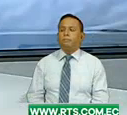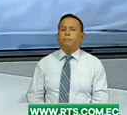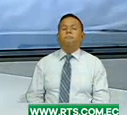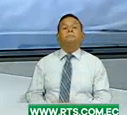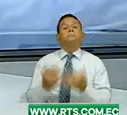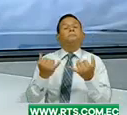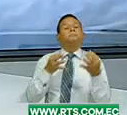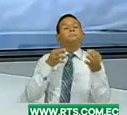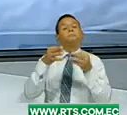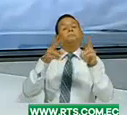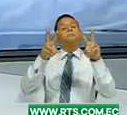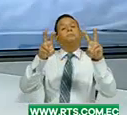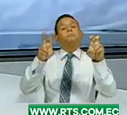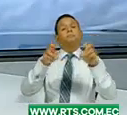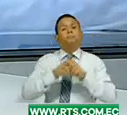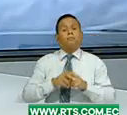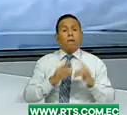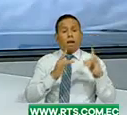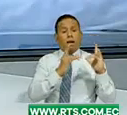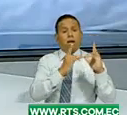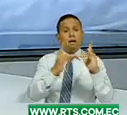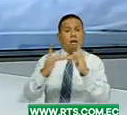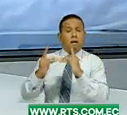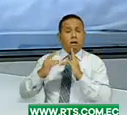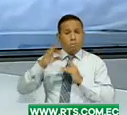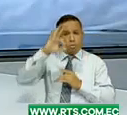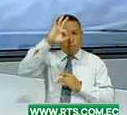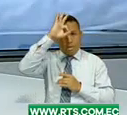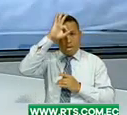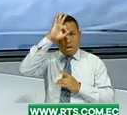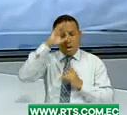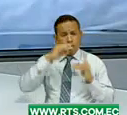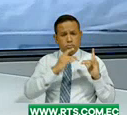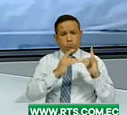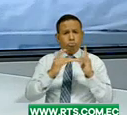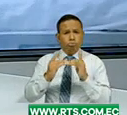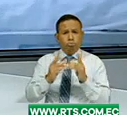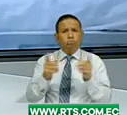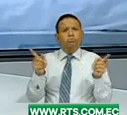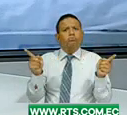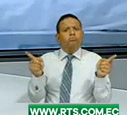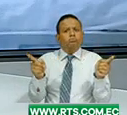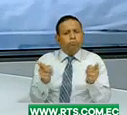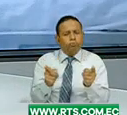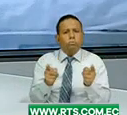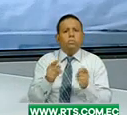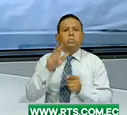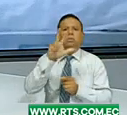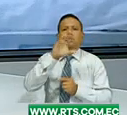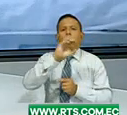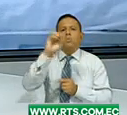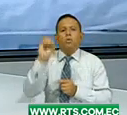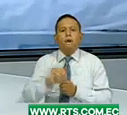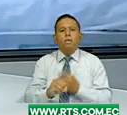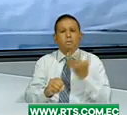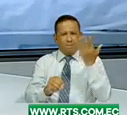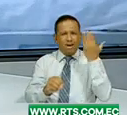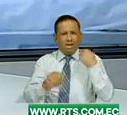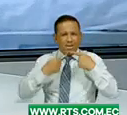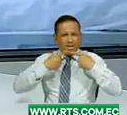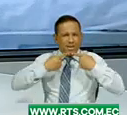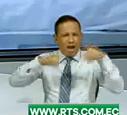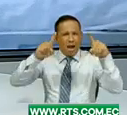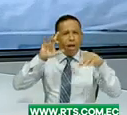Contamos que la ocupación de camas en las unidades de cuidados intensivos se redujo en un 3% tras la declaratoria del estado de excepción.